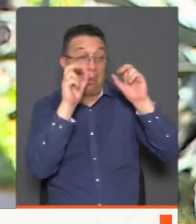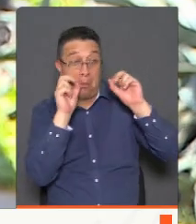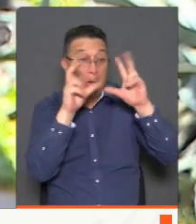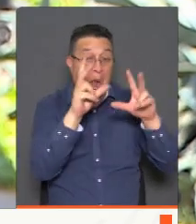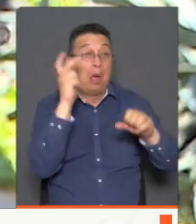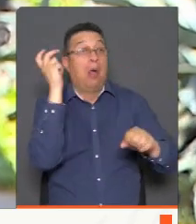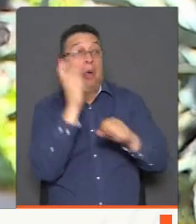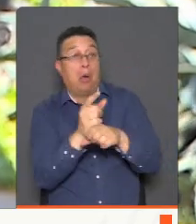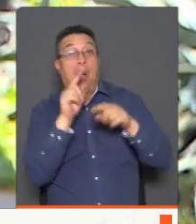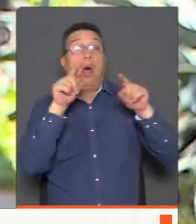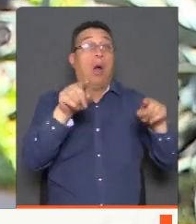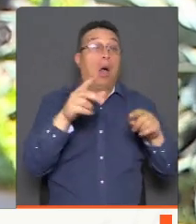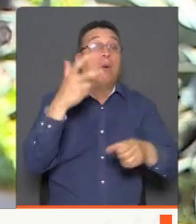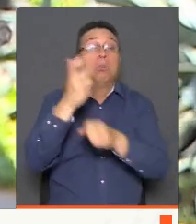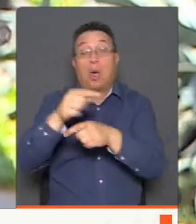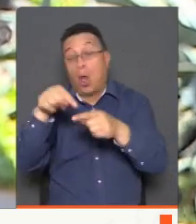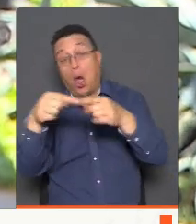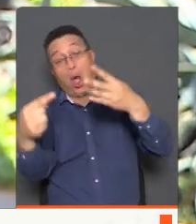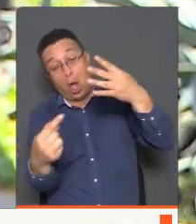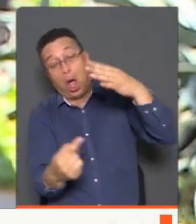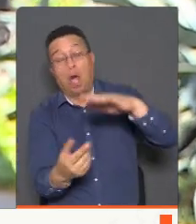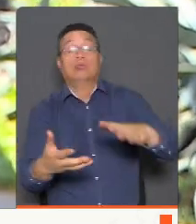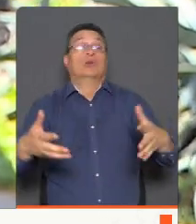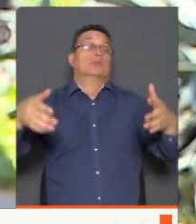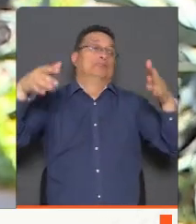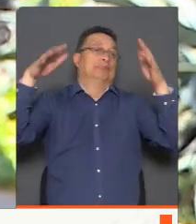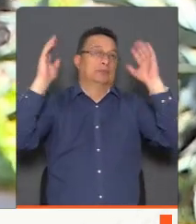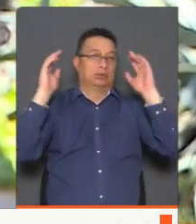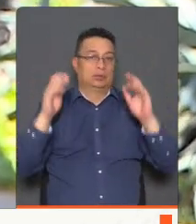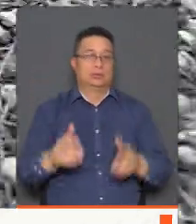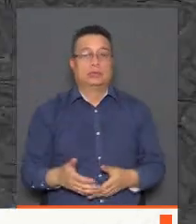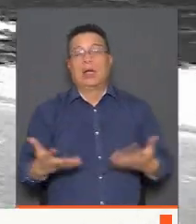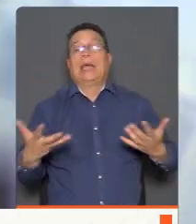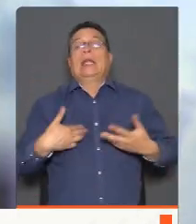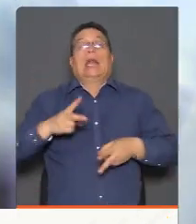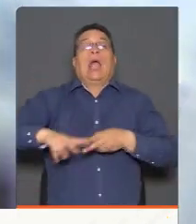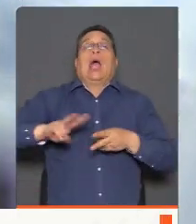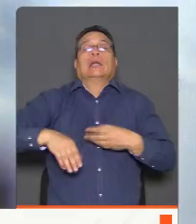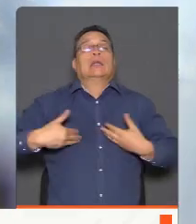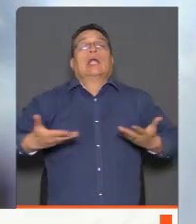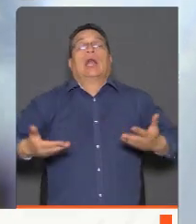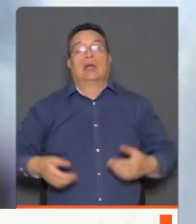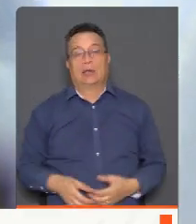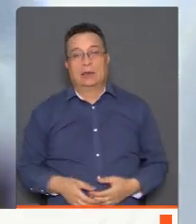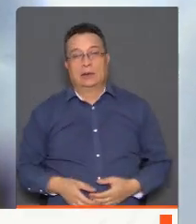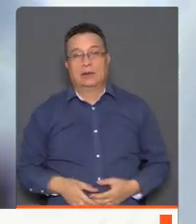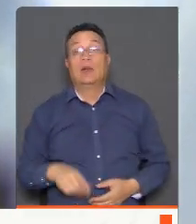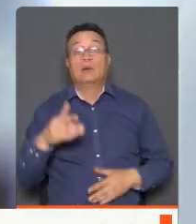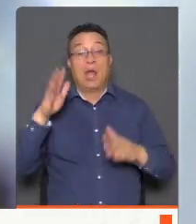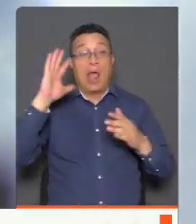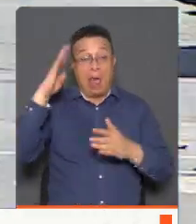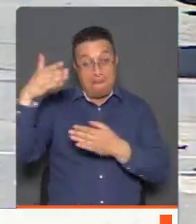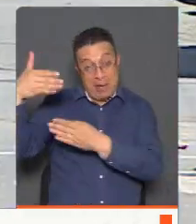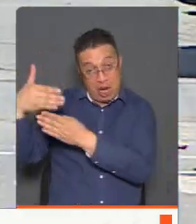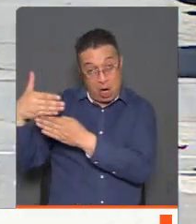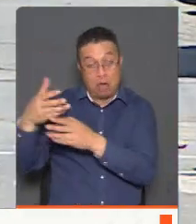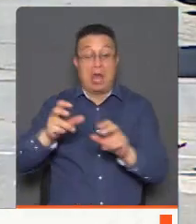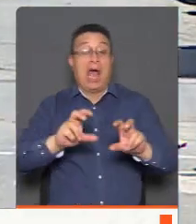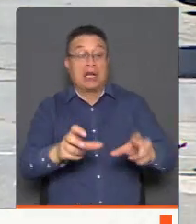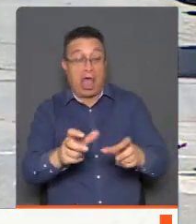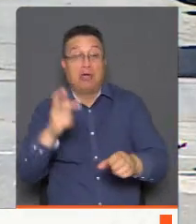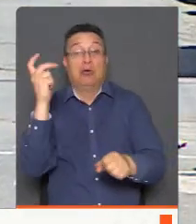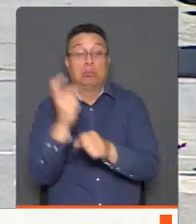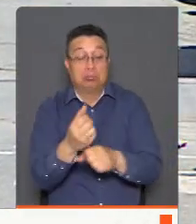el espejo, después que te roban la pieza. Entonces, ¿qué puedo hacer? Ya sean espejos, radios o pertenencias al interior